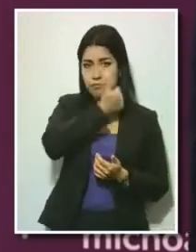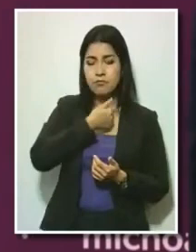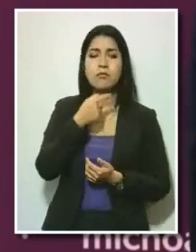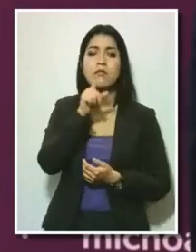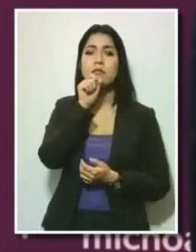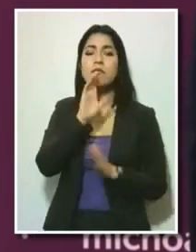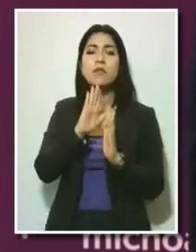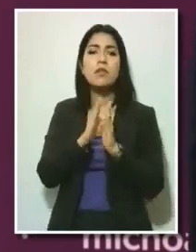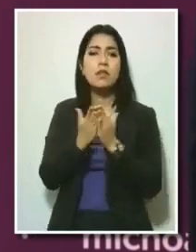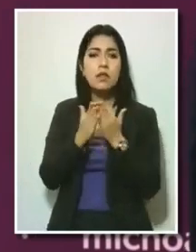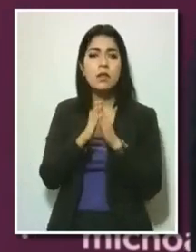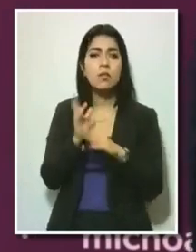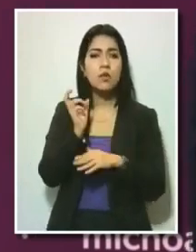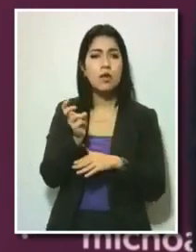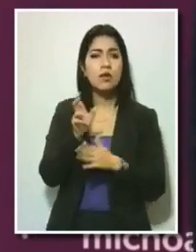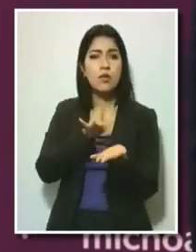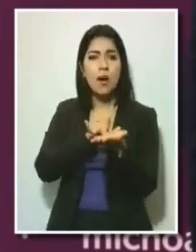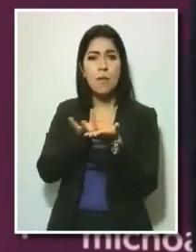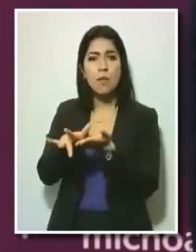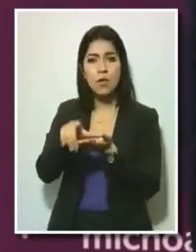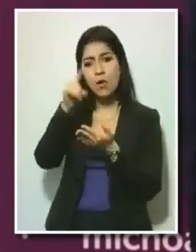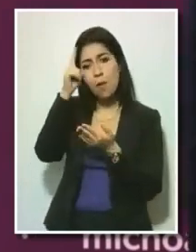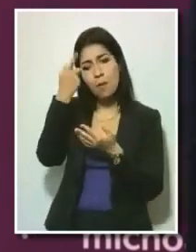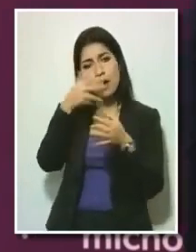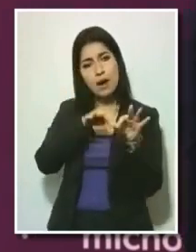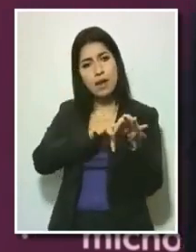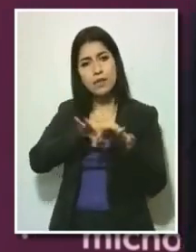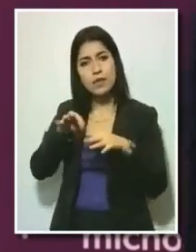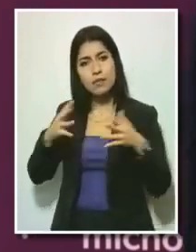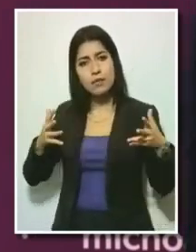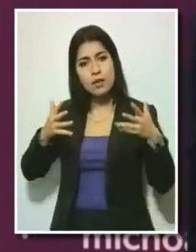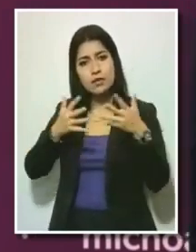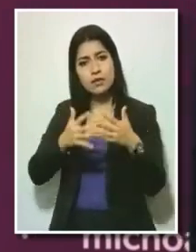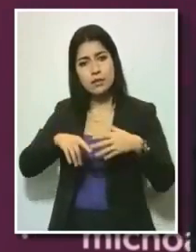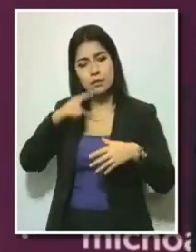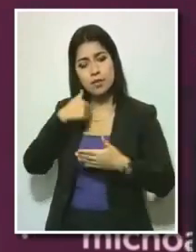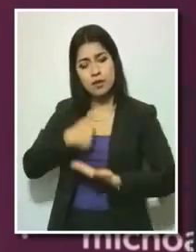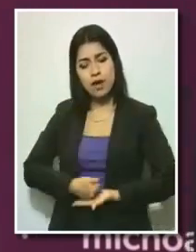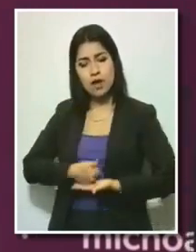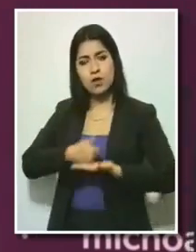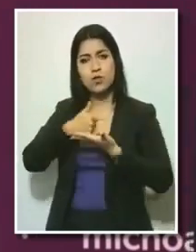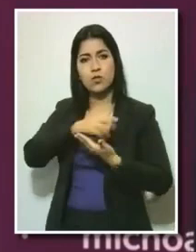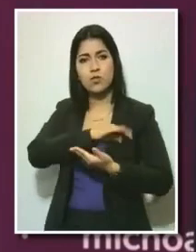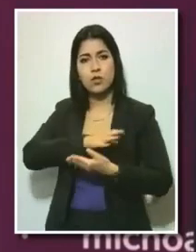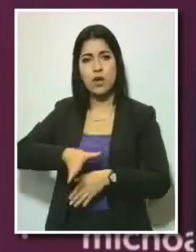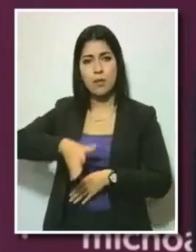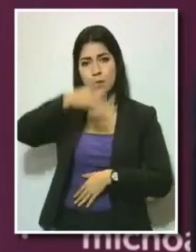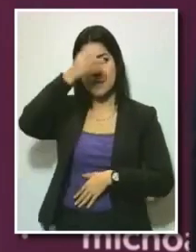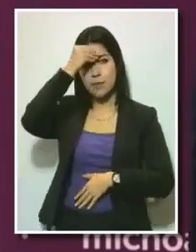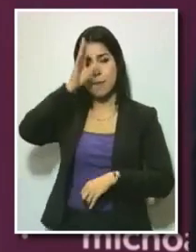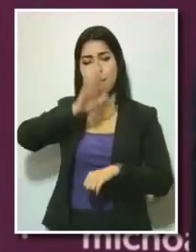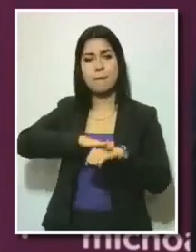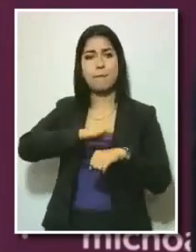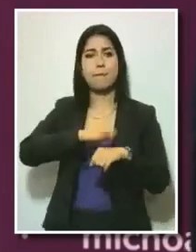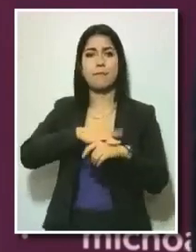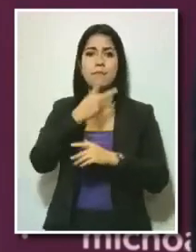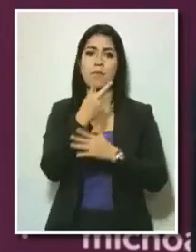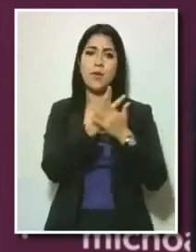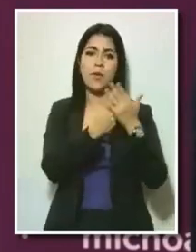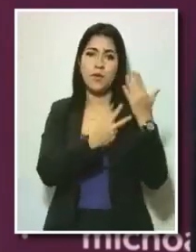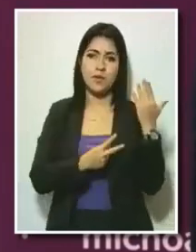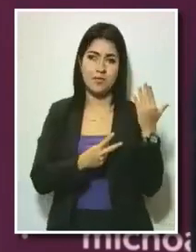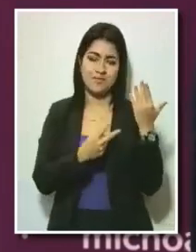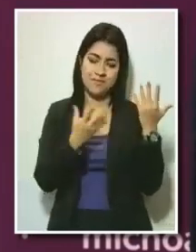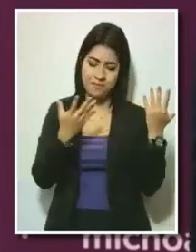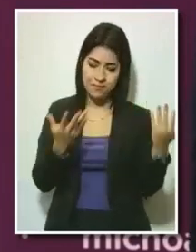de texto son el apoyo didáctico para enriquecer, trabajar el programa analítico.